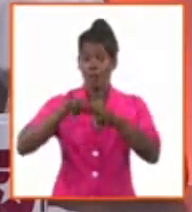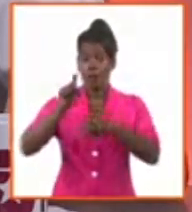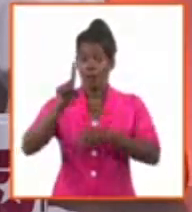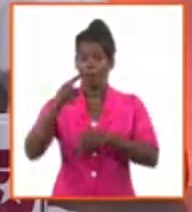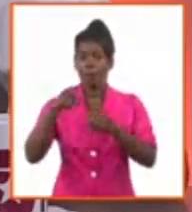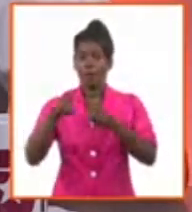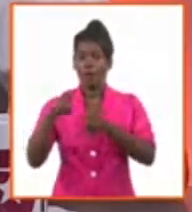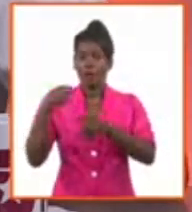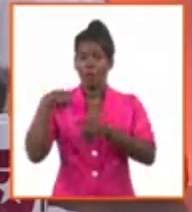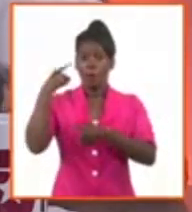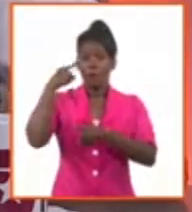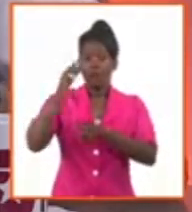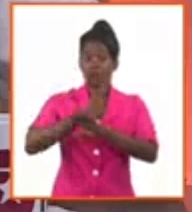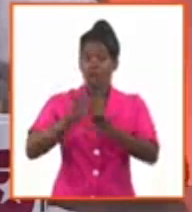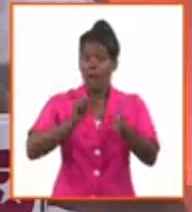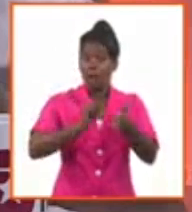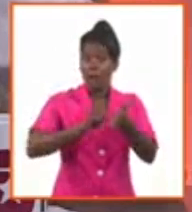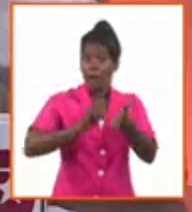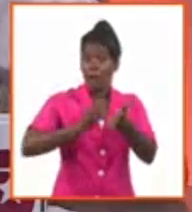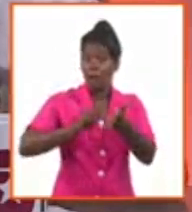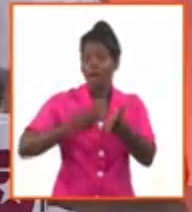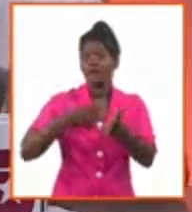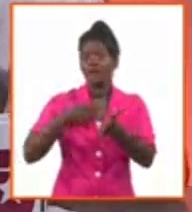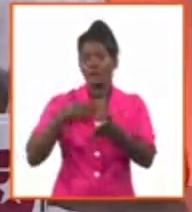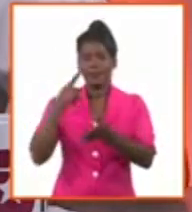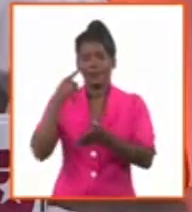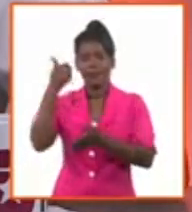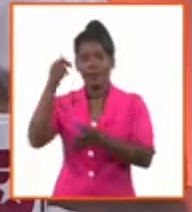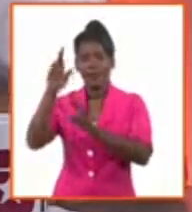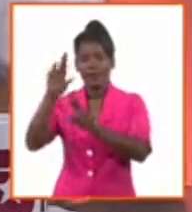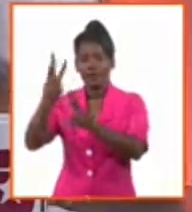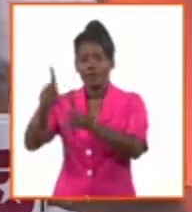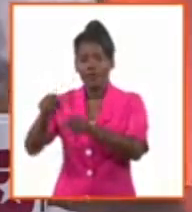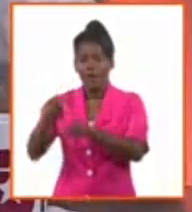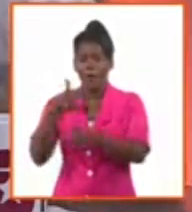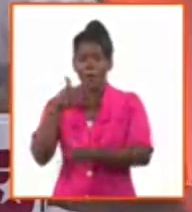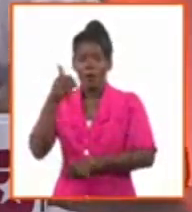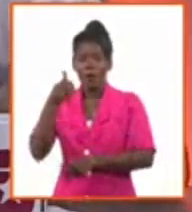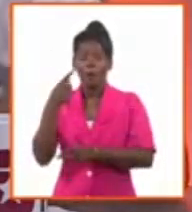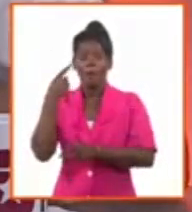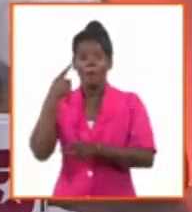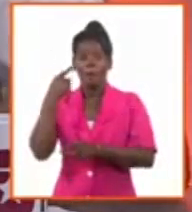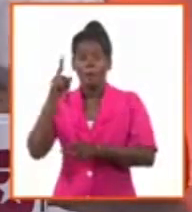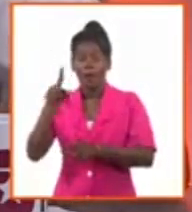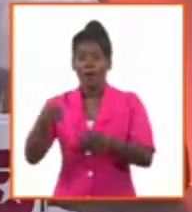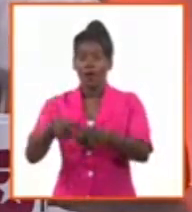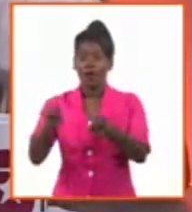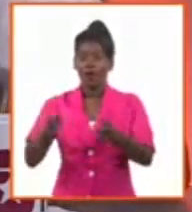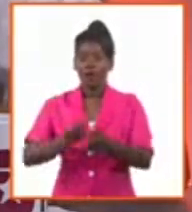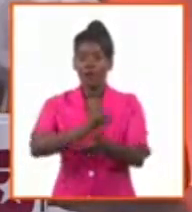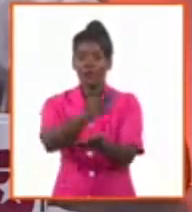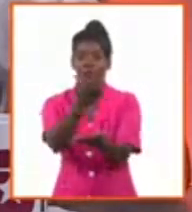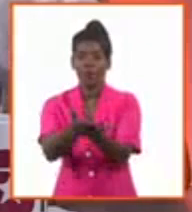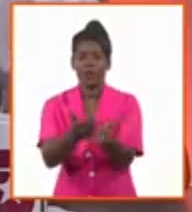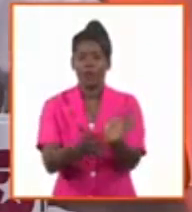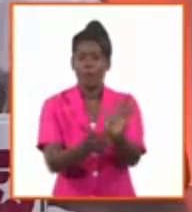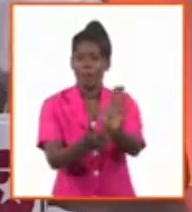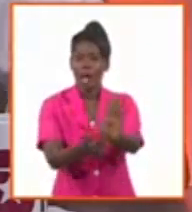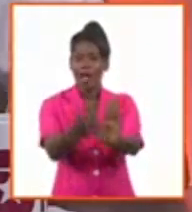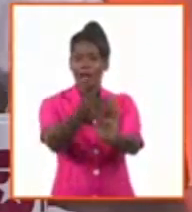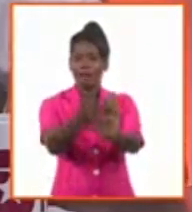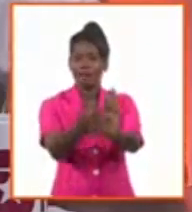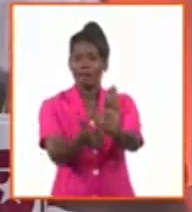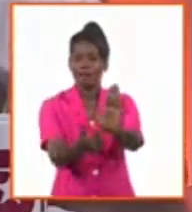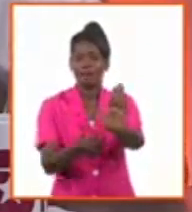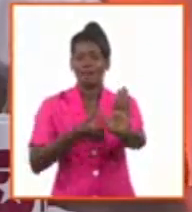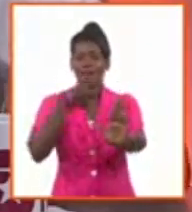octubre, en ese Congreso de Universidad, ya tengamos resultados en esas comunidades. Es decir, también en esa plenaria, que es otro momento fundamental